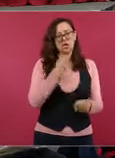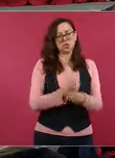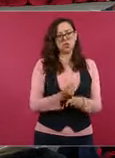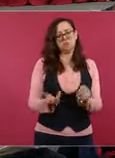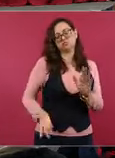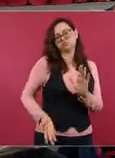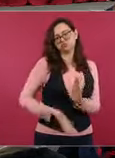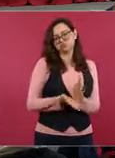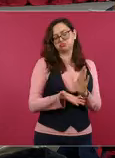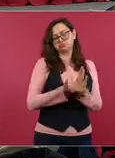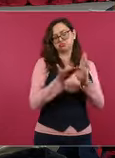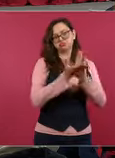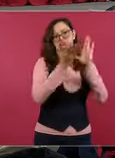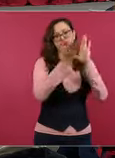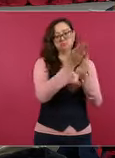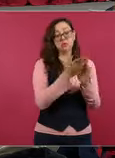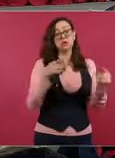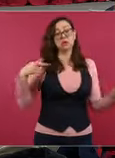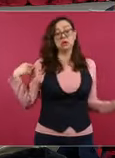2 metros.